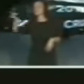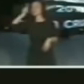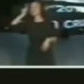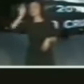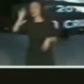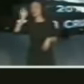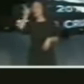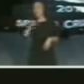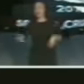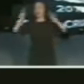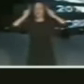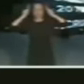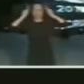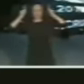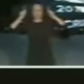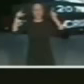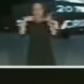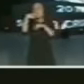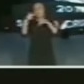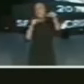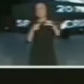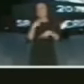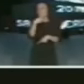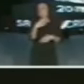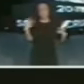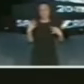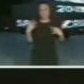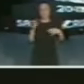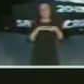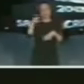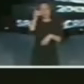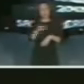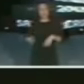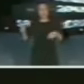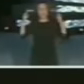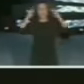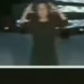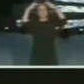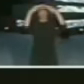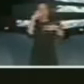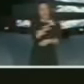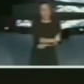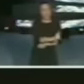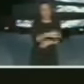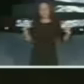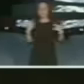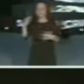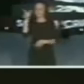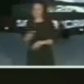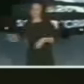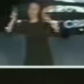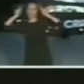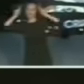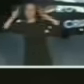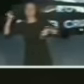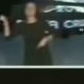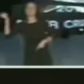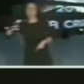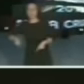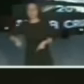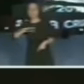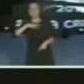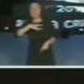La justificación de los japoneses es que para que haya emperadores tiene que haber educadores. Quizá por eso Japón sea